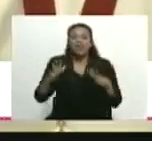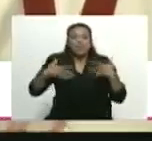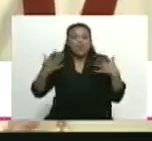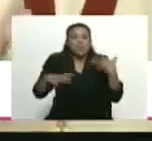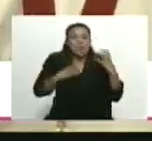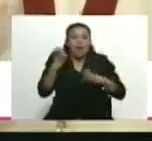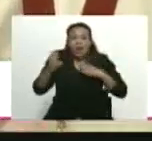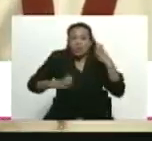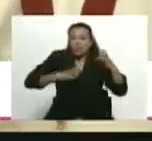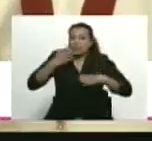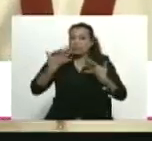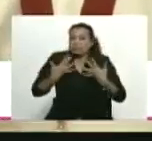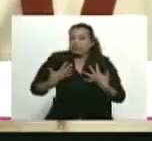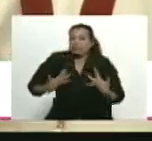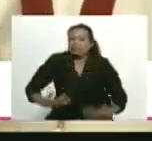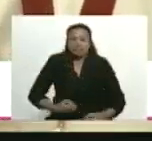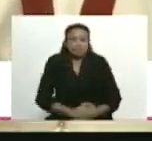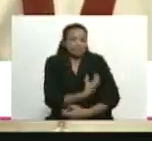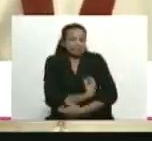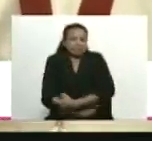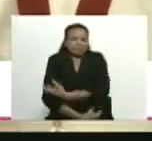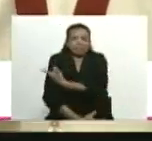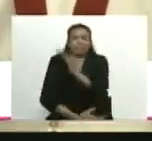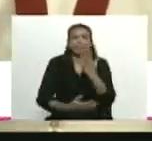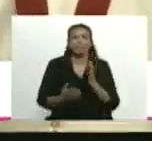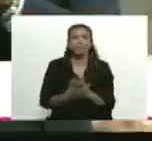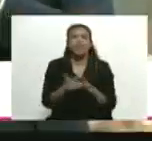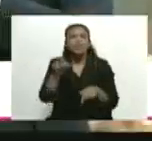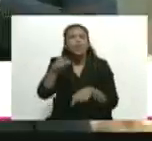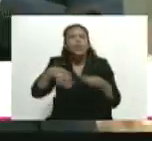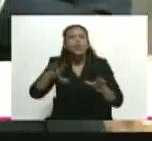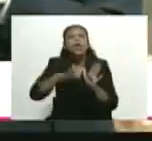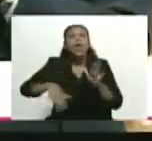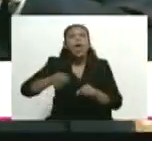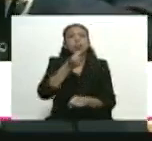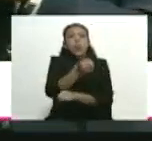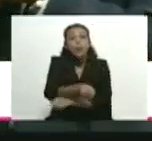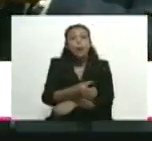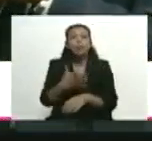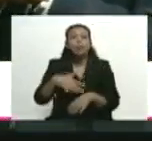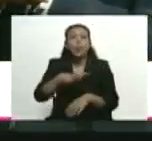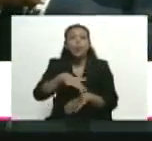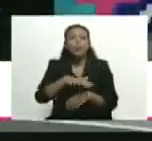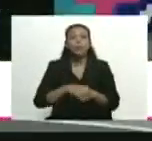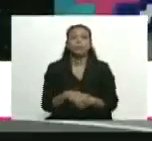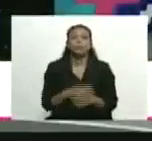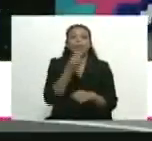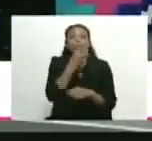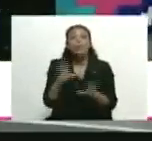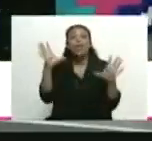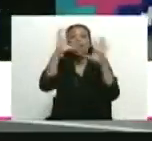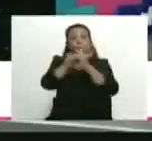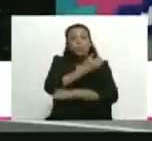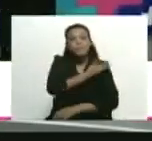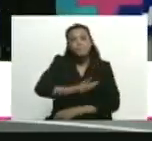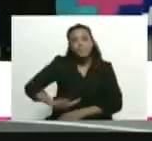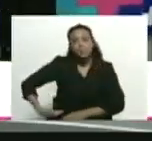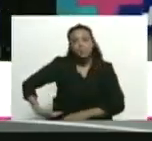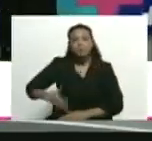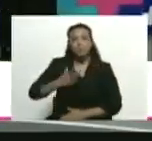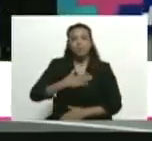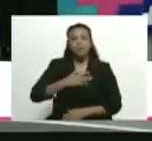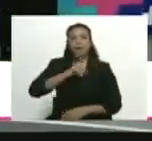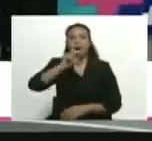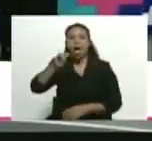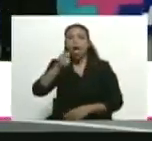entusiasmados y emocionados en toda esa ruta. Me alegra mucho. ¿Y tú de dónde te graduaste? Buenas noches, presidente. Mi nombre es Juan